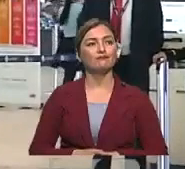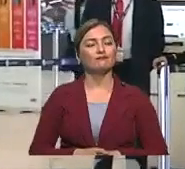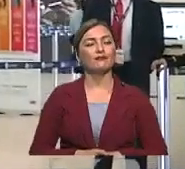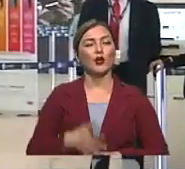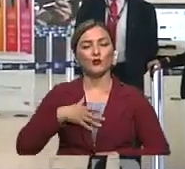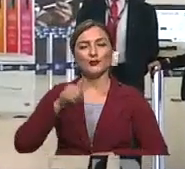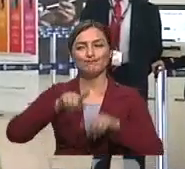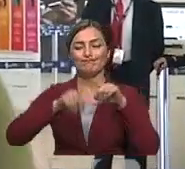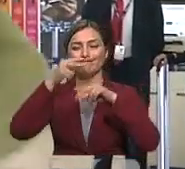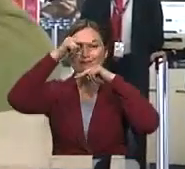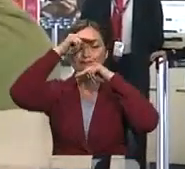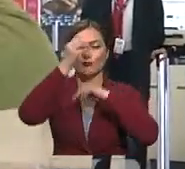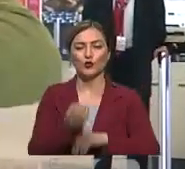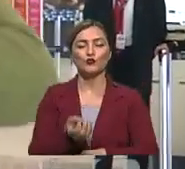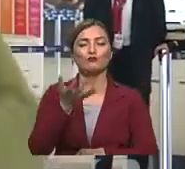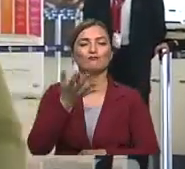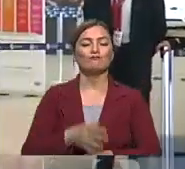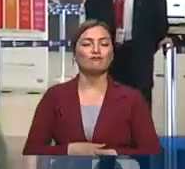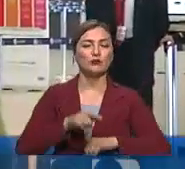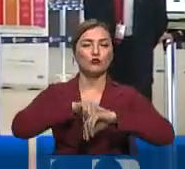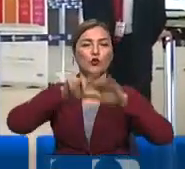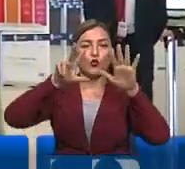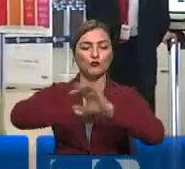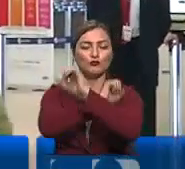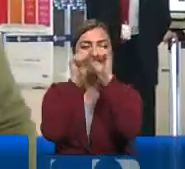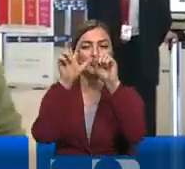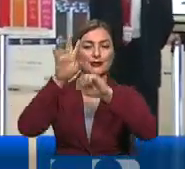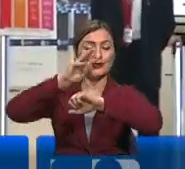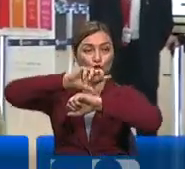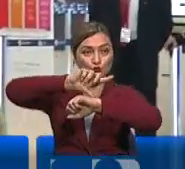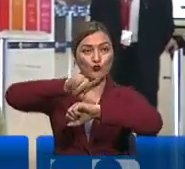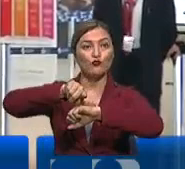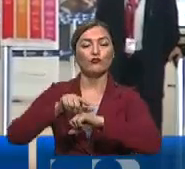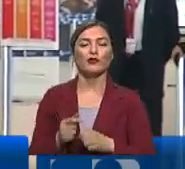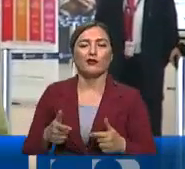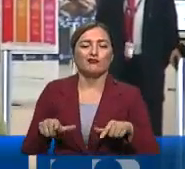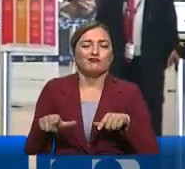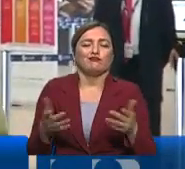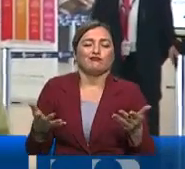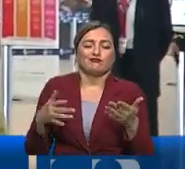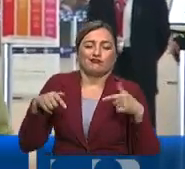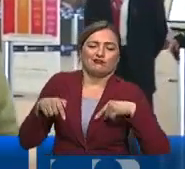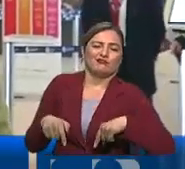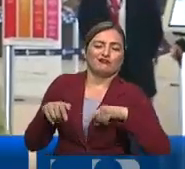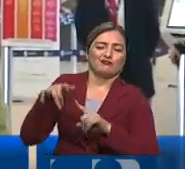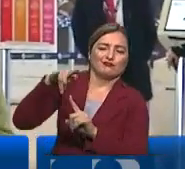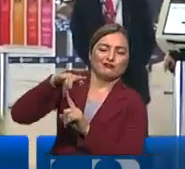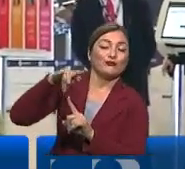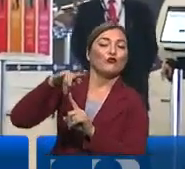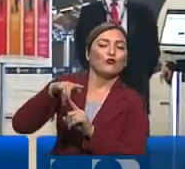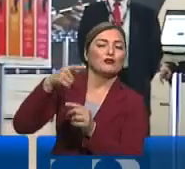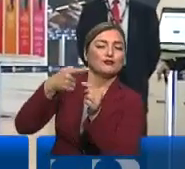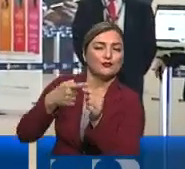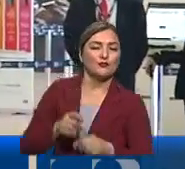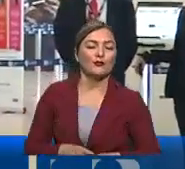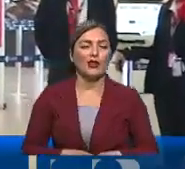¿Qué tal, Liz? Amigos televidentes, muy buenos días. 8:36 de la mañana y en efecto nosotros nos encontramos en el aeropuerto Mariscal Sucre de